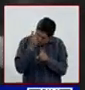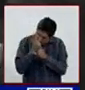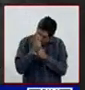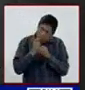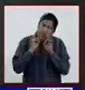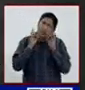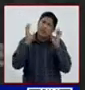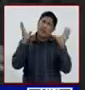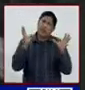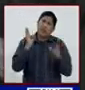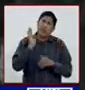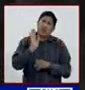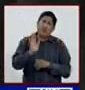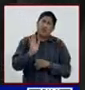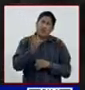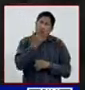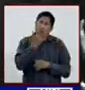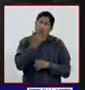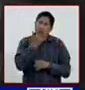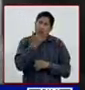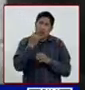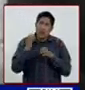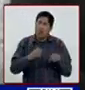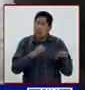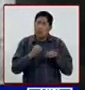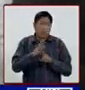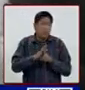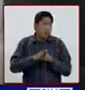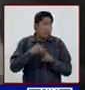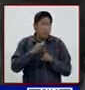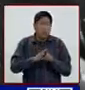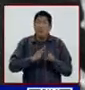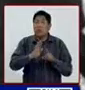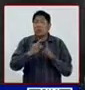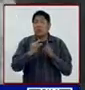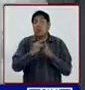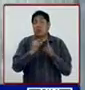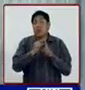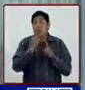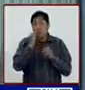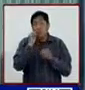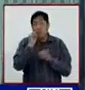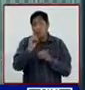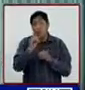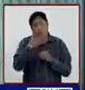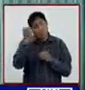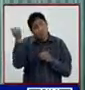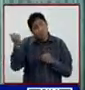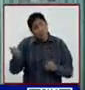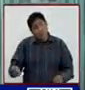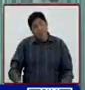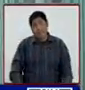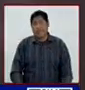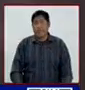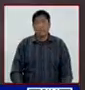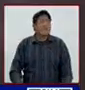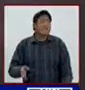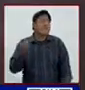y grandiosos son tu efecto, tus caricias, tus palabras y tus besos.